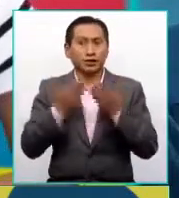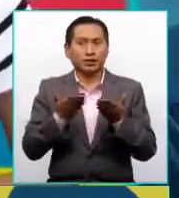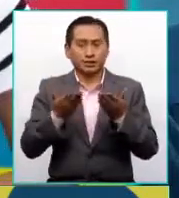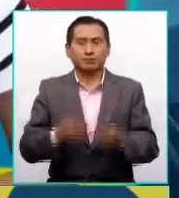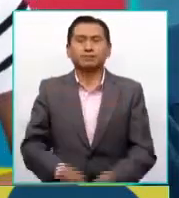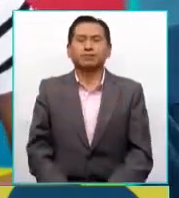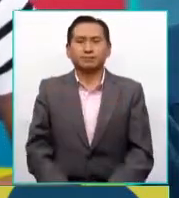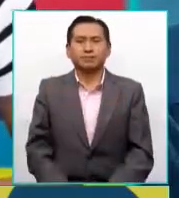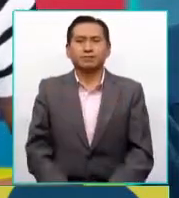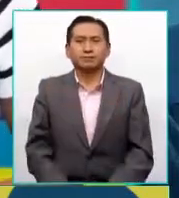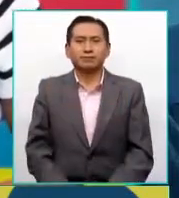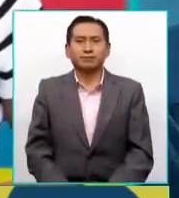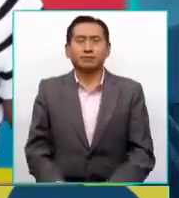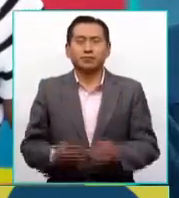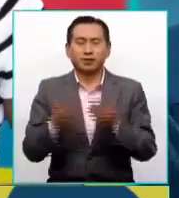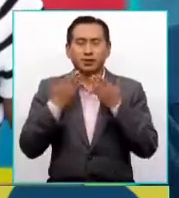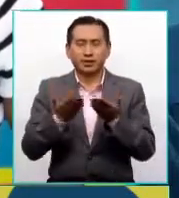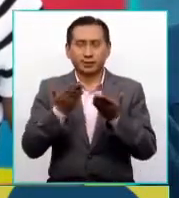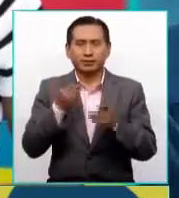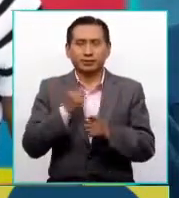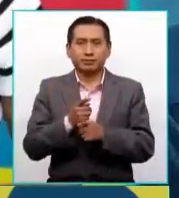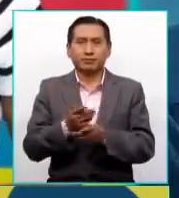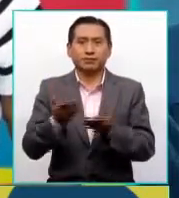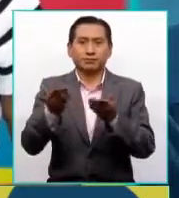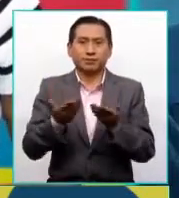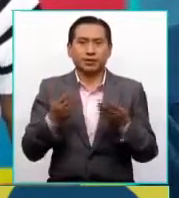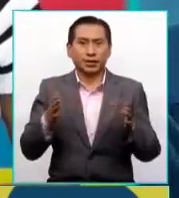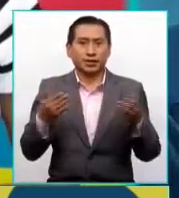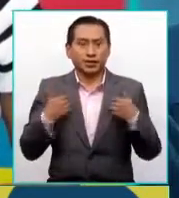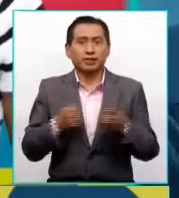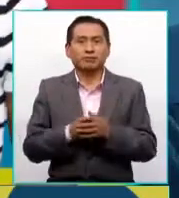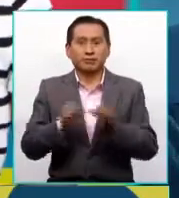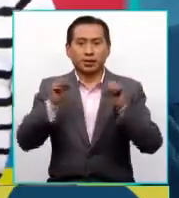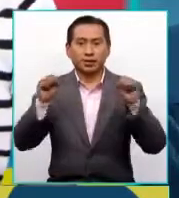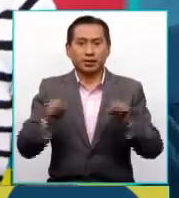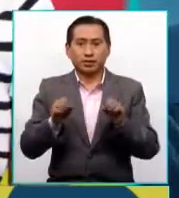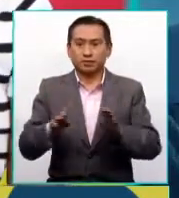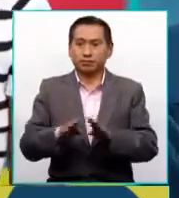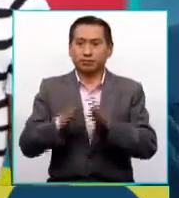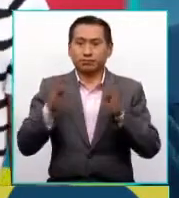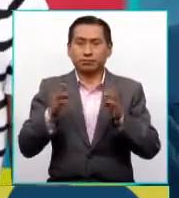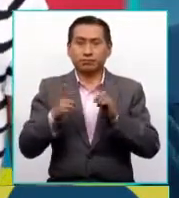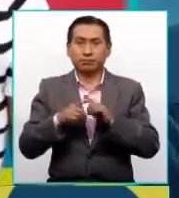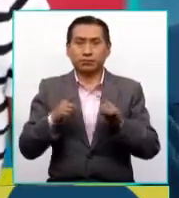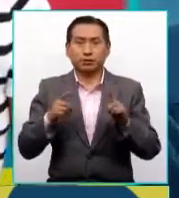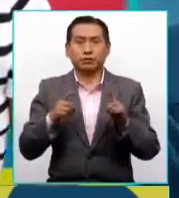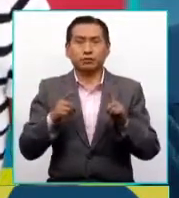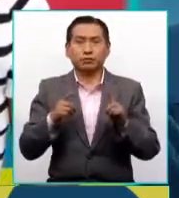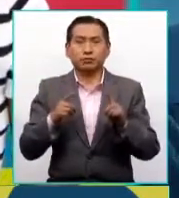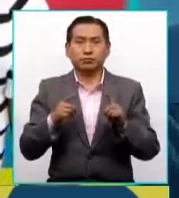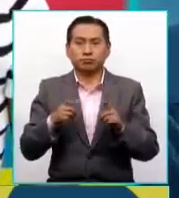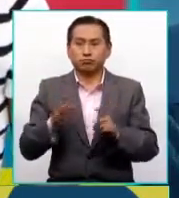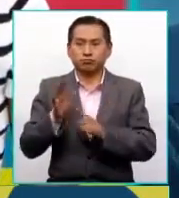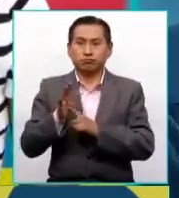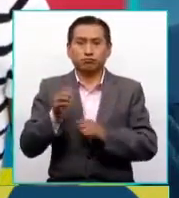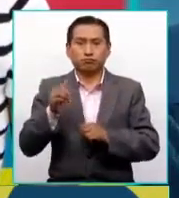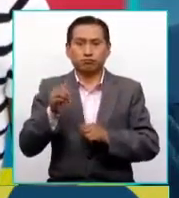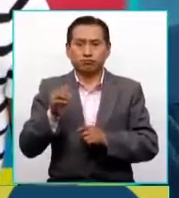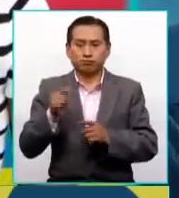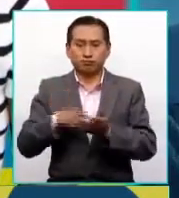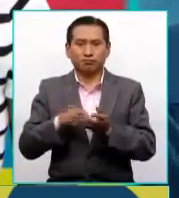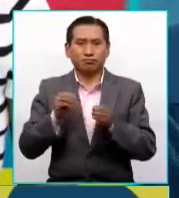Diego. Mil gracias a ti. La invitación está hecha. El sábado se abre, pero la obra va a estar